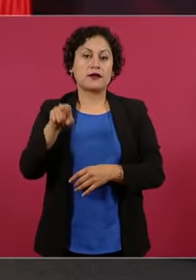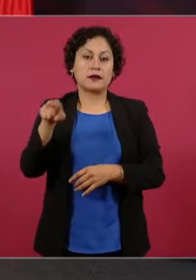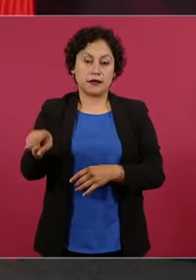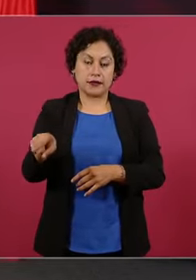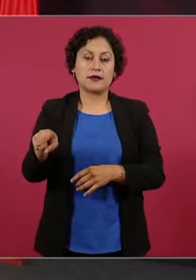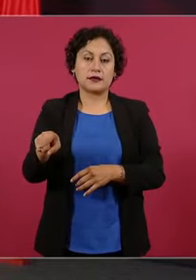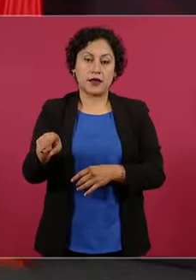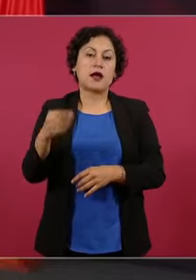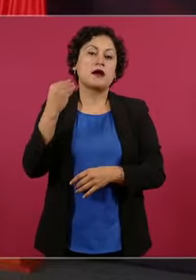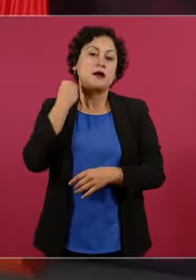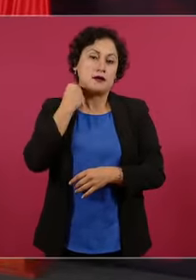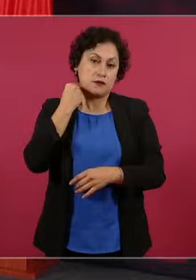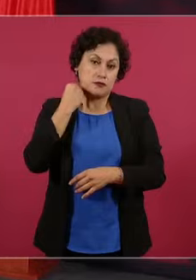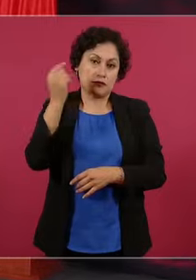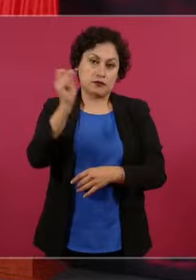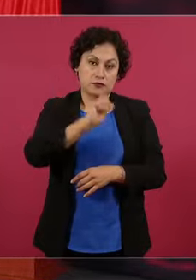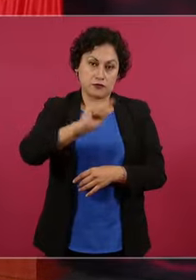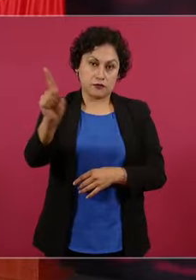trabajando